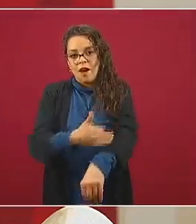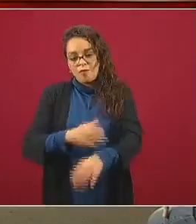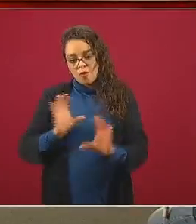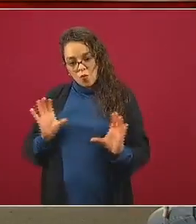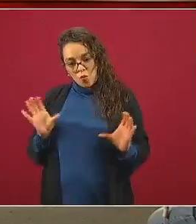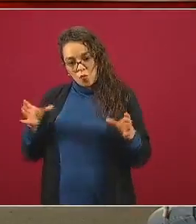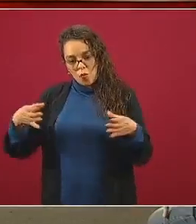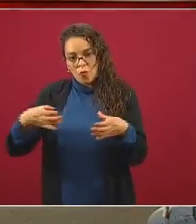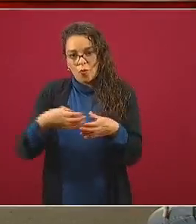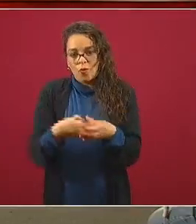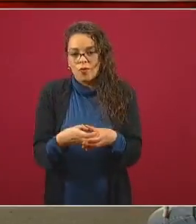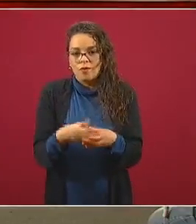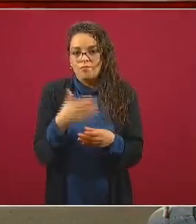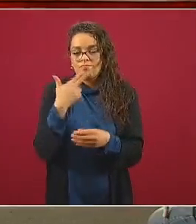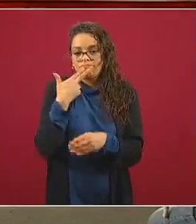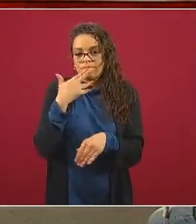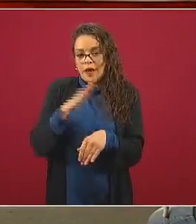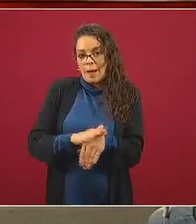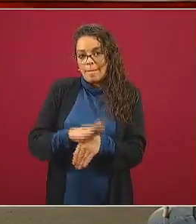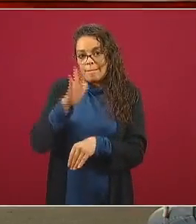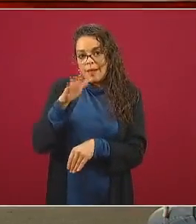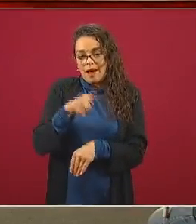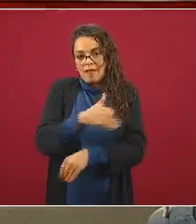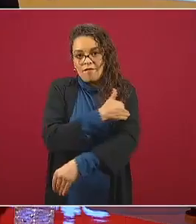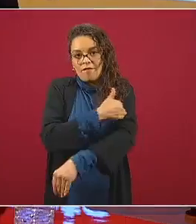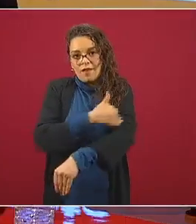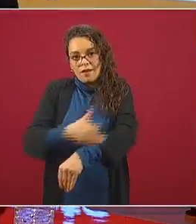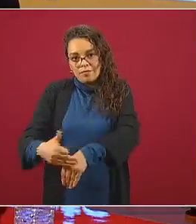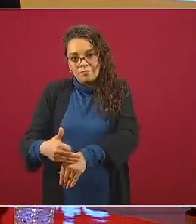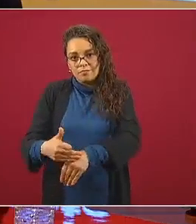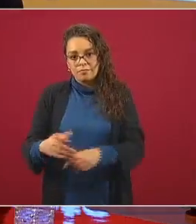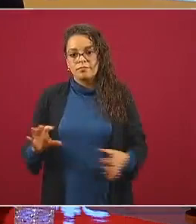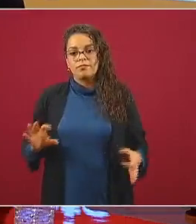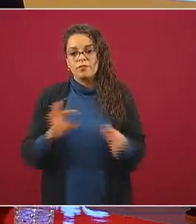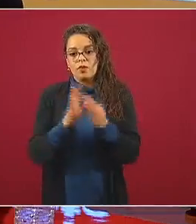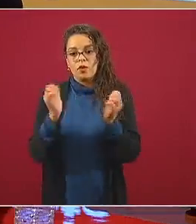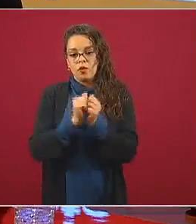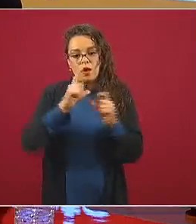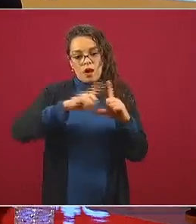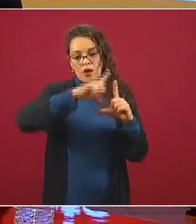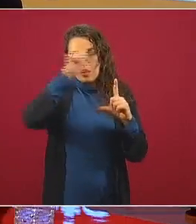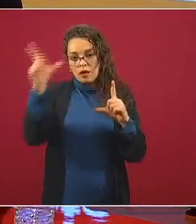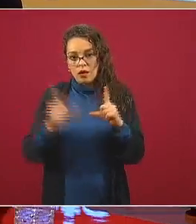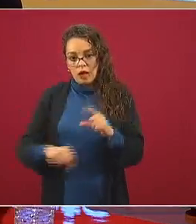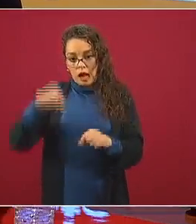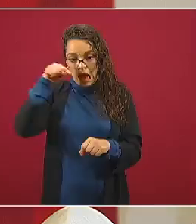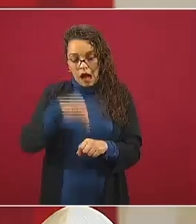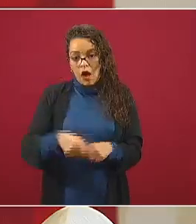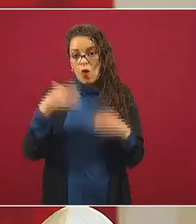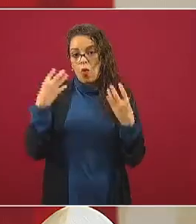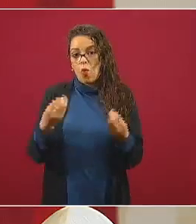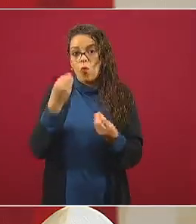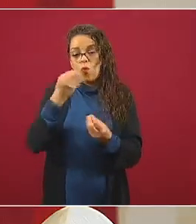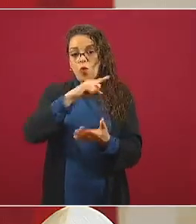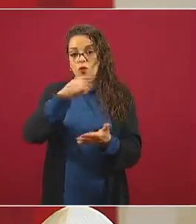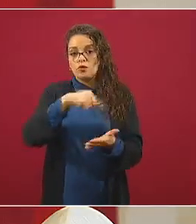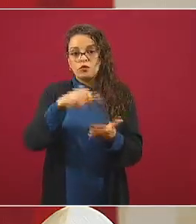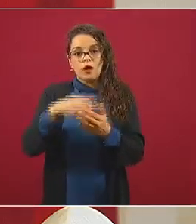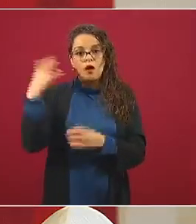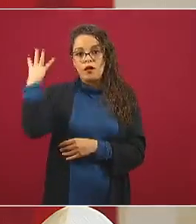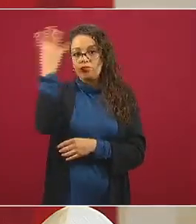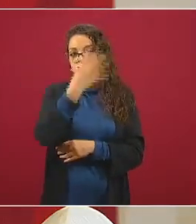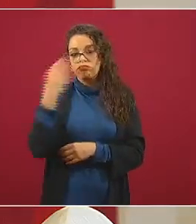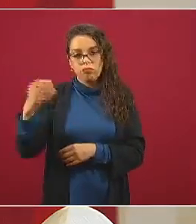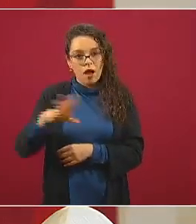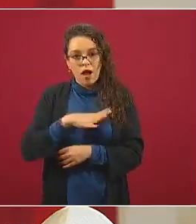unifica mayor criterio de nacionalismo sobre los lugares bellos que tenemos en nuestro país, y por